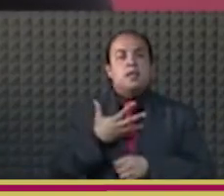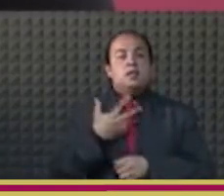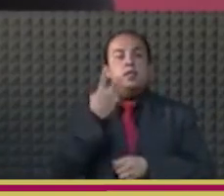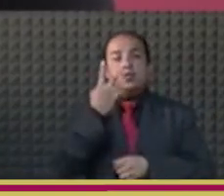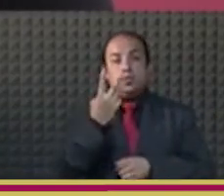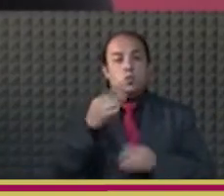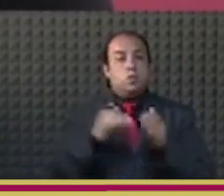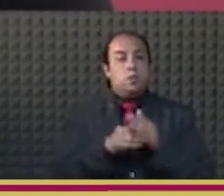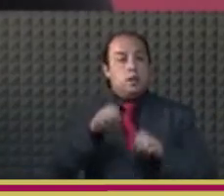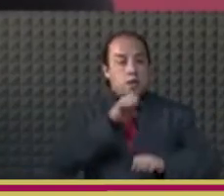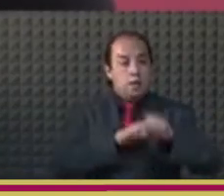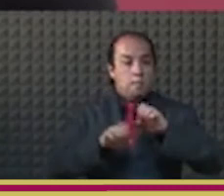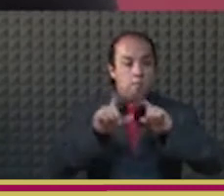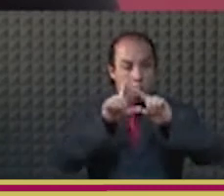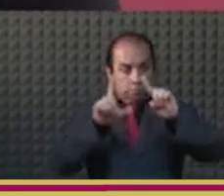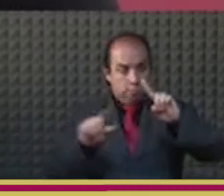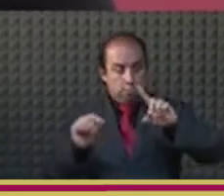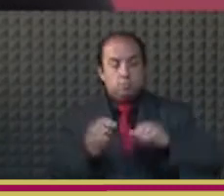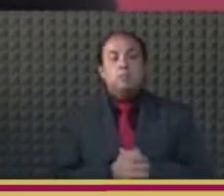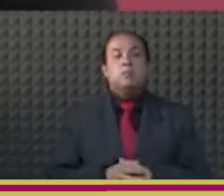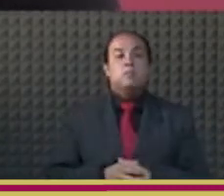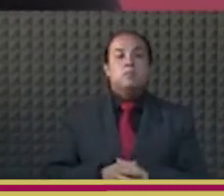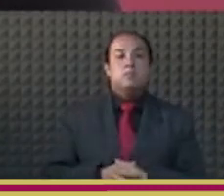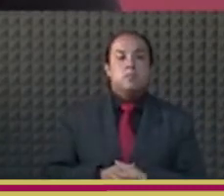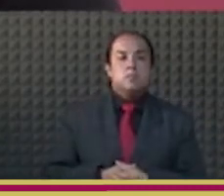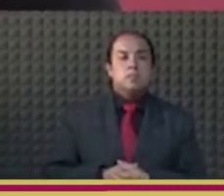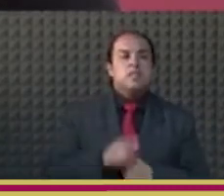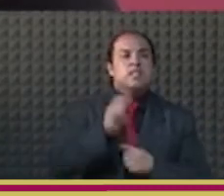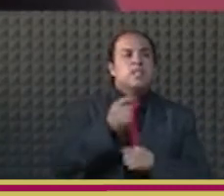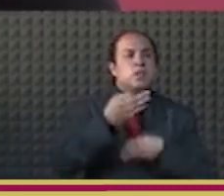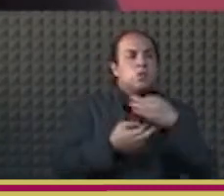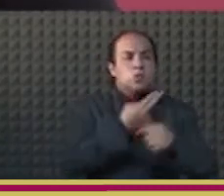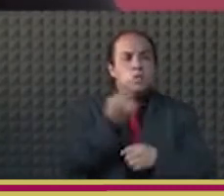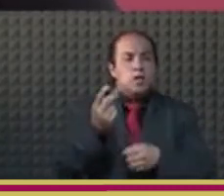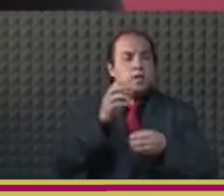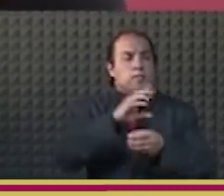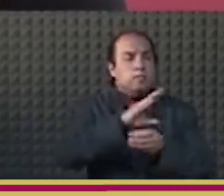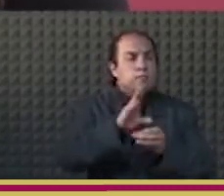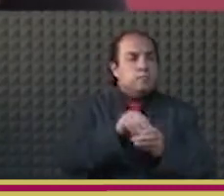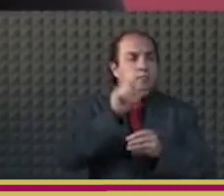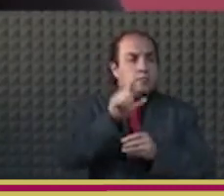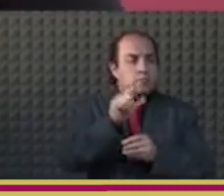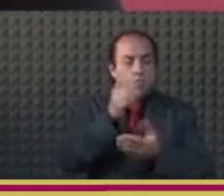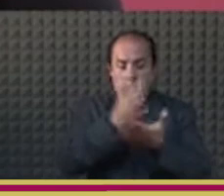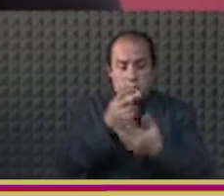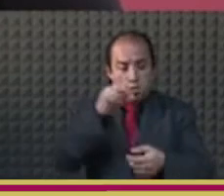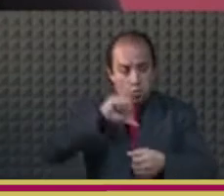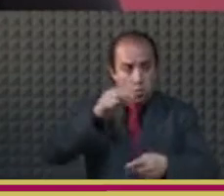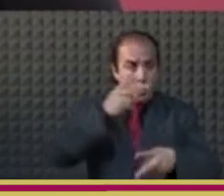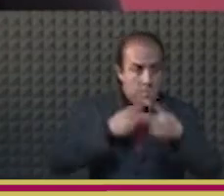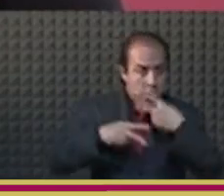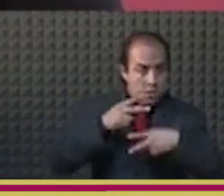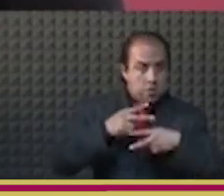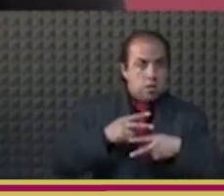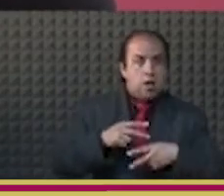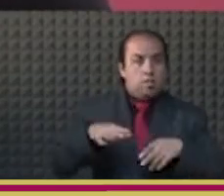empresas alrededor del país. Y cuando digo todos ustedes, incluimos no solo a los que hoy se dieron cita en